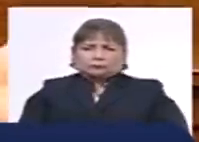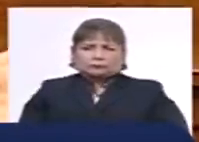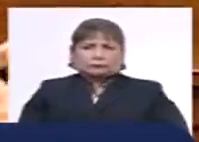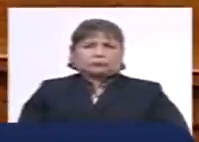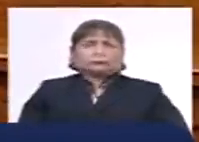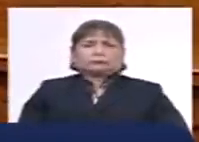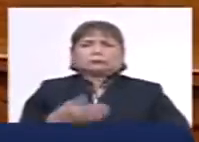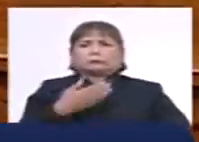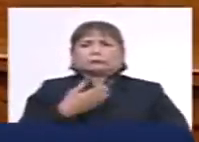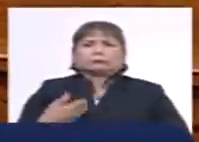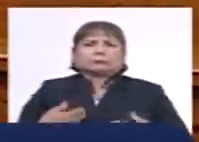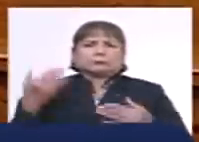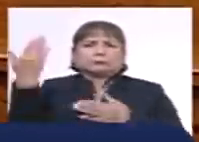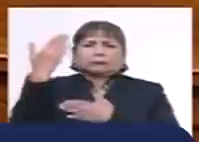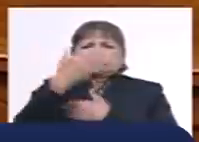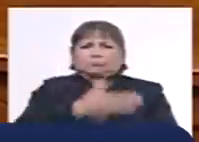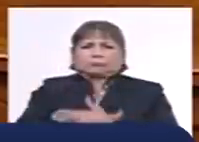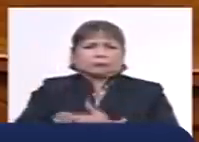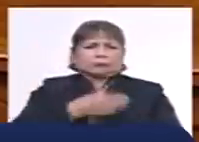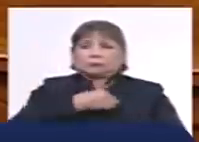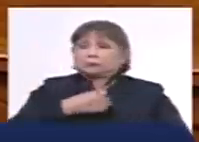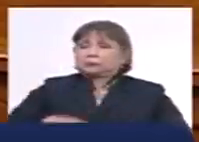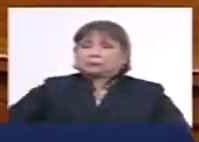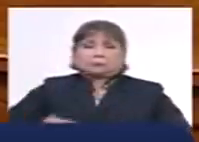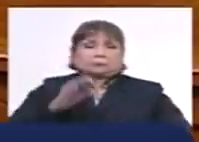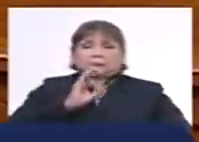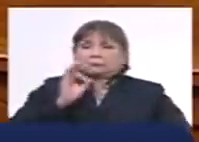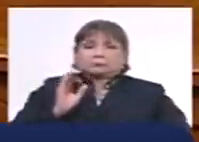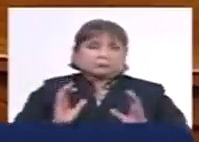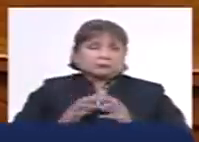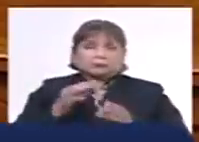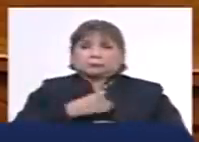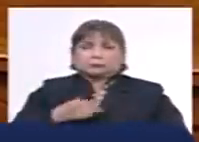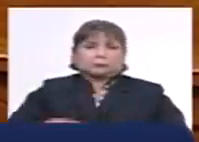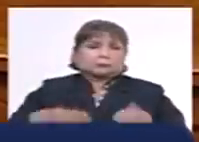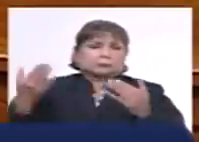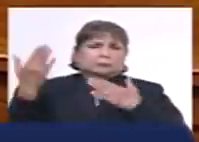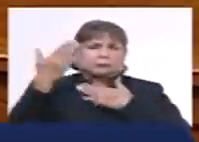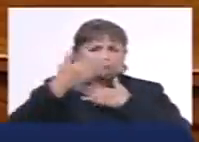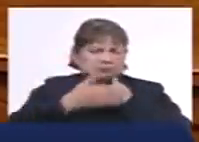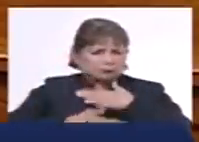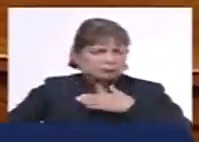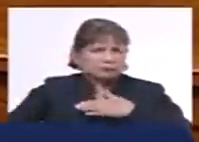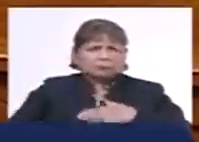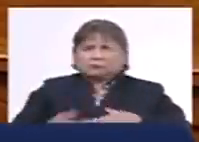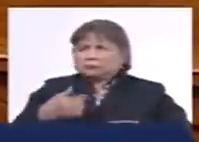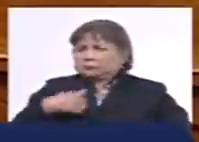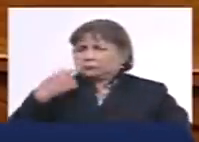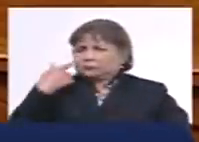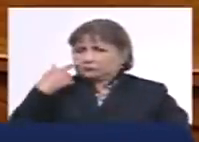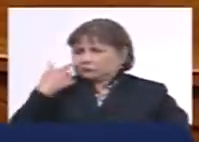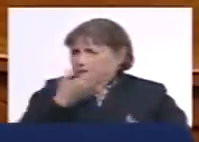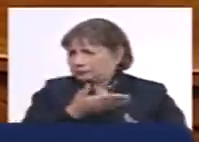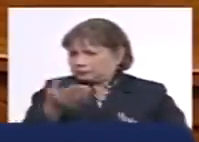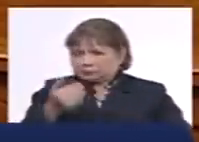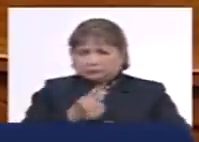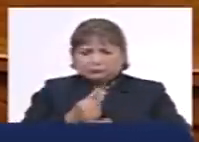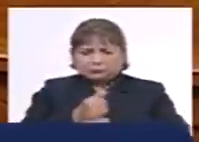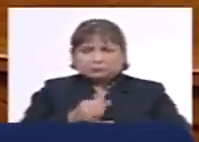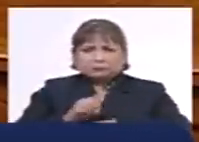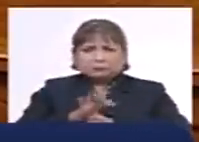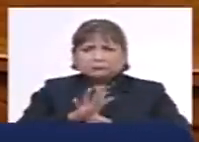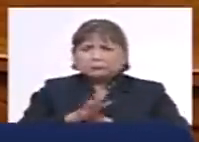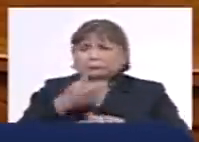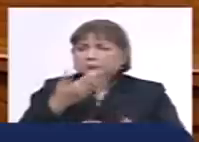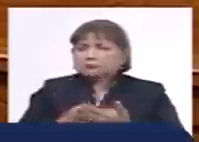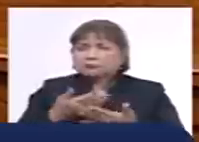El gabinete en la sombra. Yo no conozco ningún gabinete en la sombra. A las personas que son asesores,